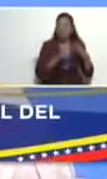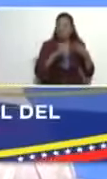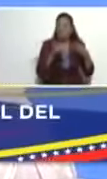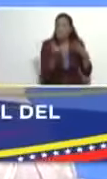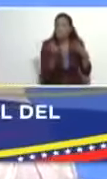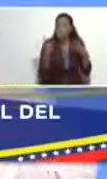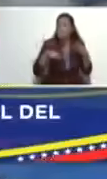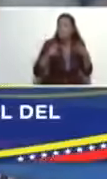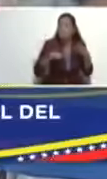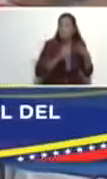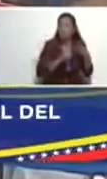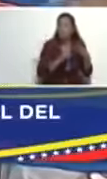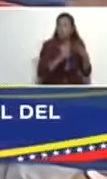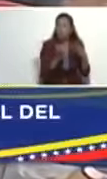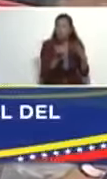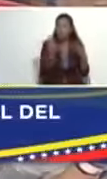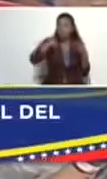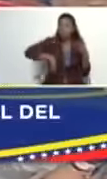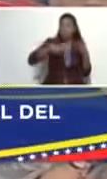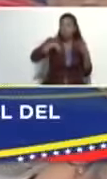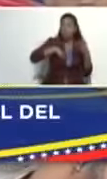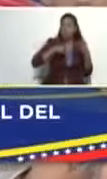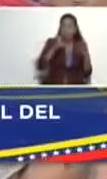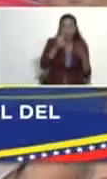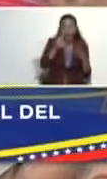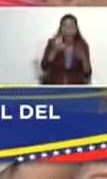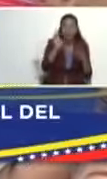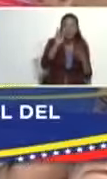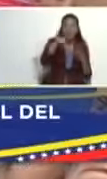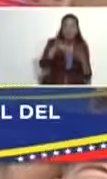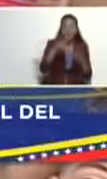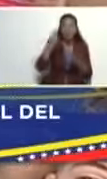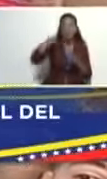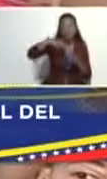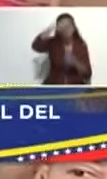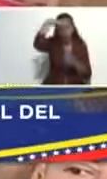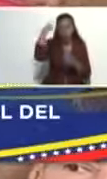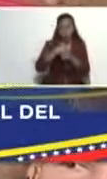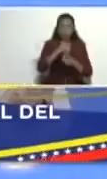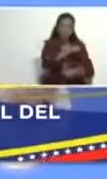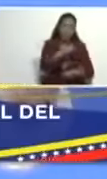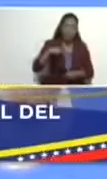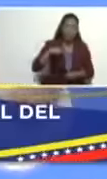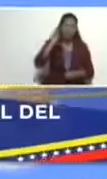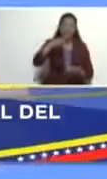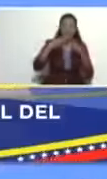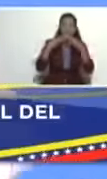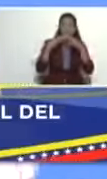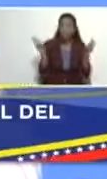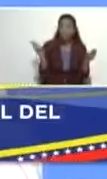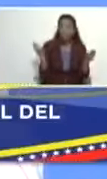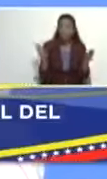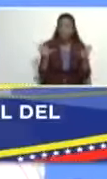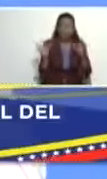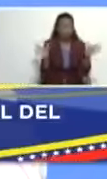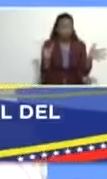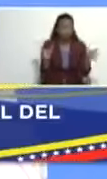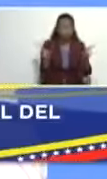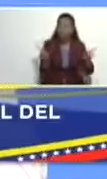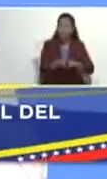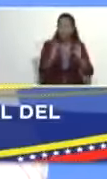genere ingresos para el país y para los trabajadores, tanto del sector privado como del sector